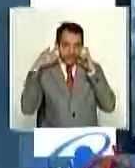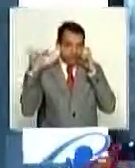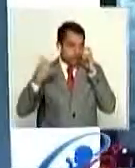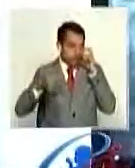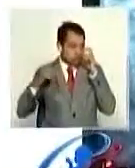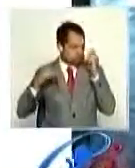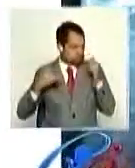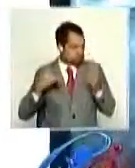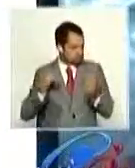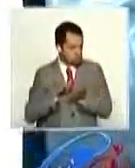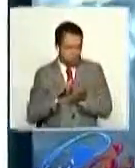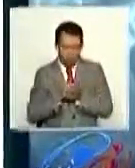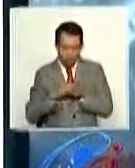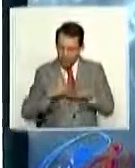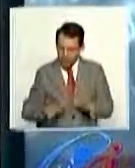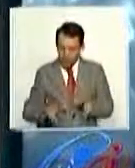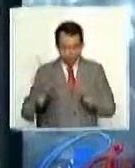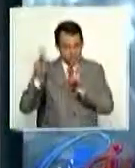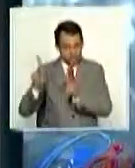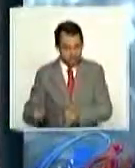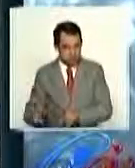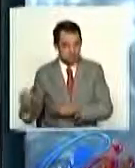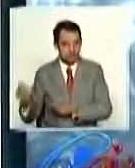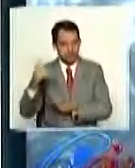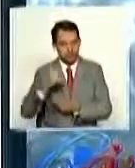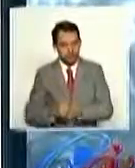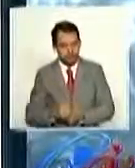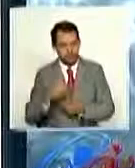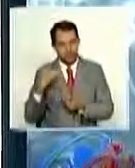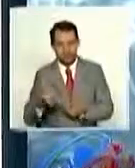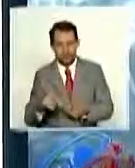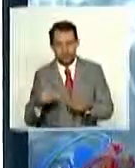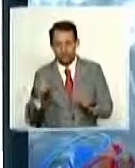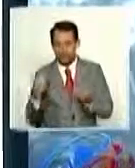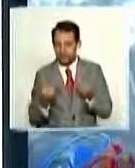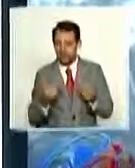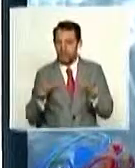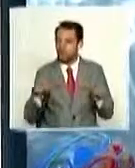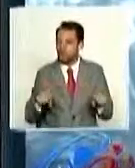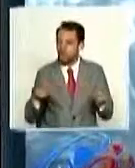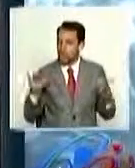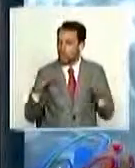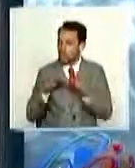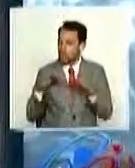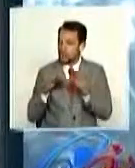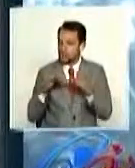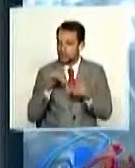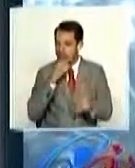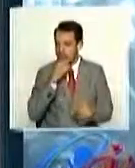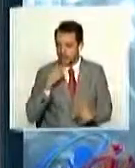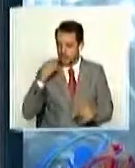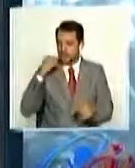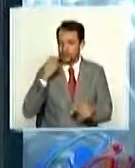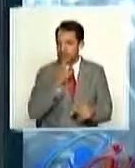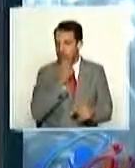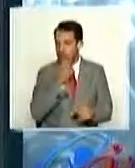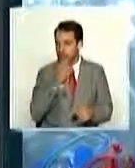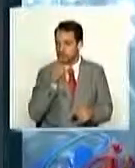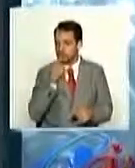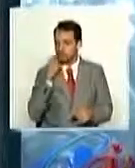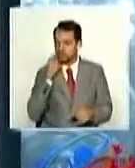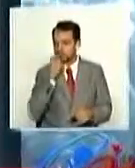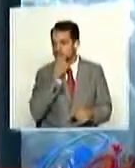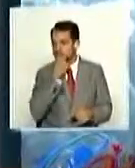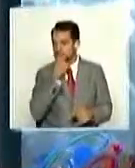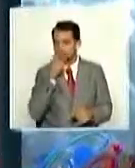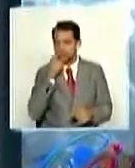cualquier paciente, en donde no solamente tenemos la posibilidad de ver los dientes, como dice el doctor Rojas, sino